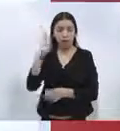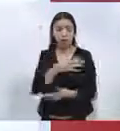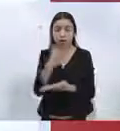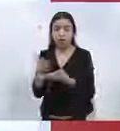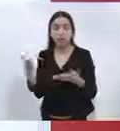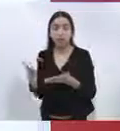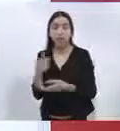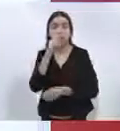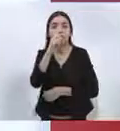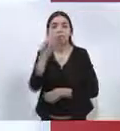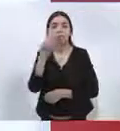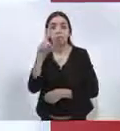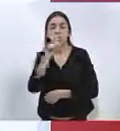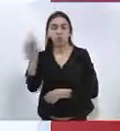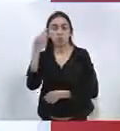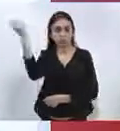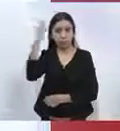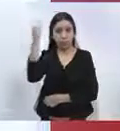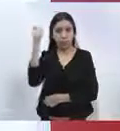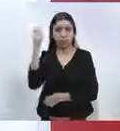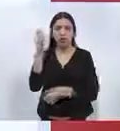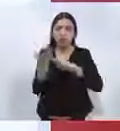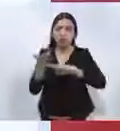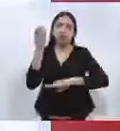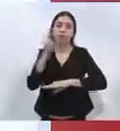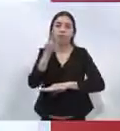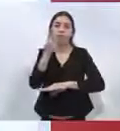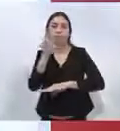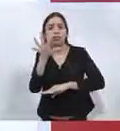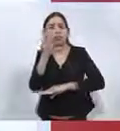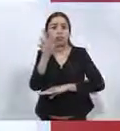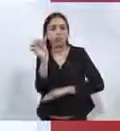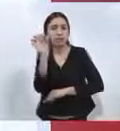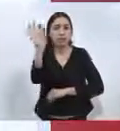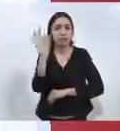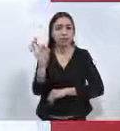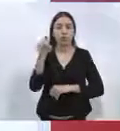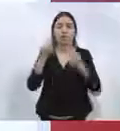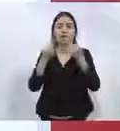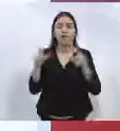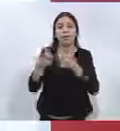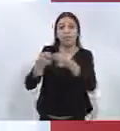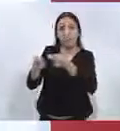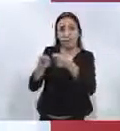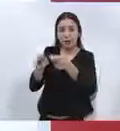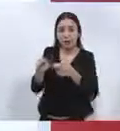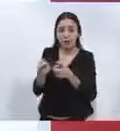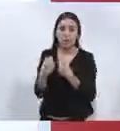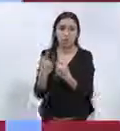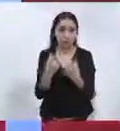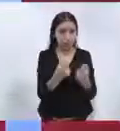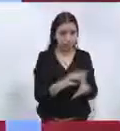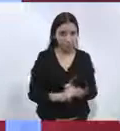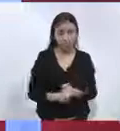¿verdad? Subimos 25% o 26%. El tema de créditos otorgados.